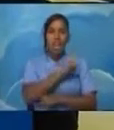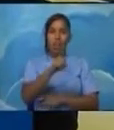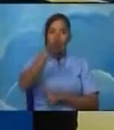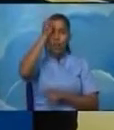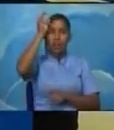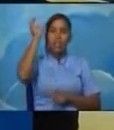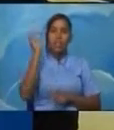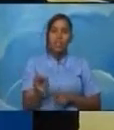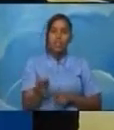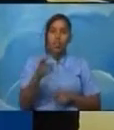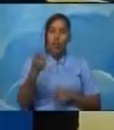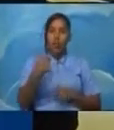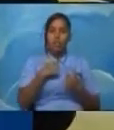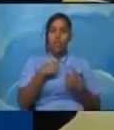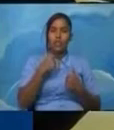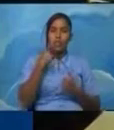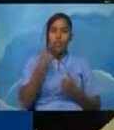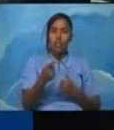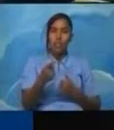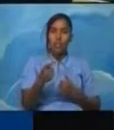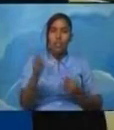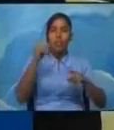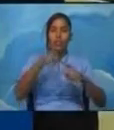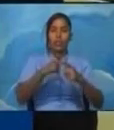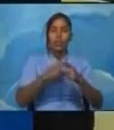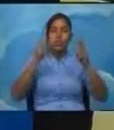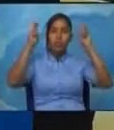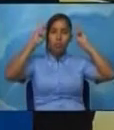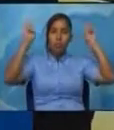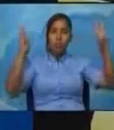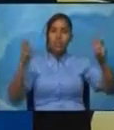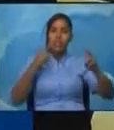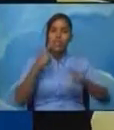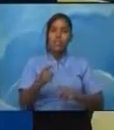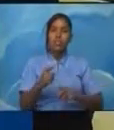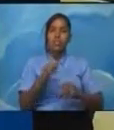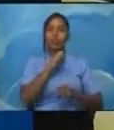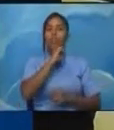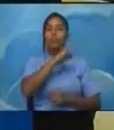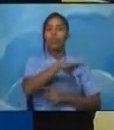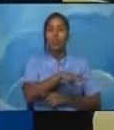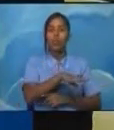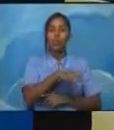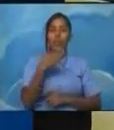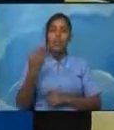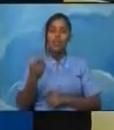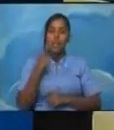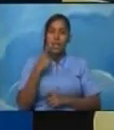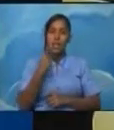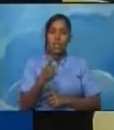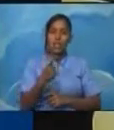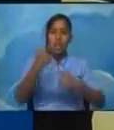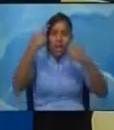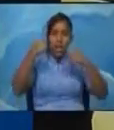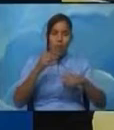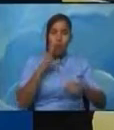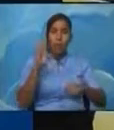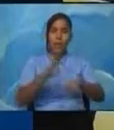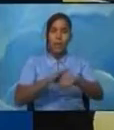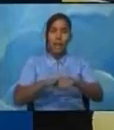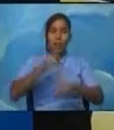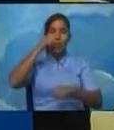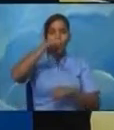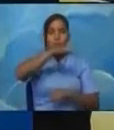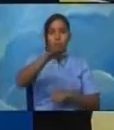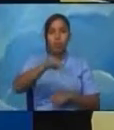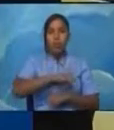creyeron a lo que yo le dije. Moisés le está narrando esa historia. ¿Qué dice? Hemos pecado. El pueblo